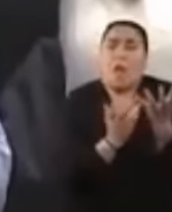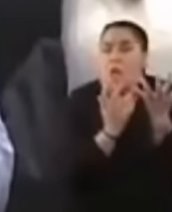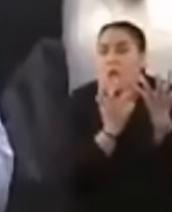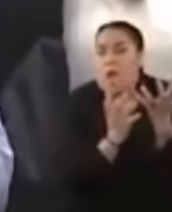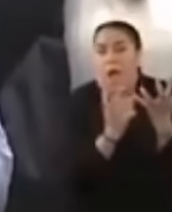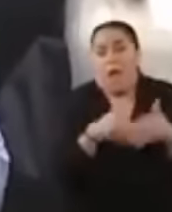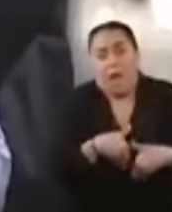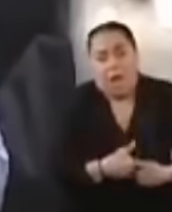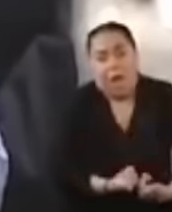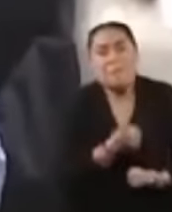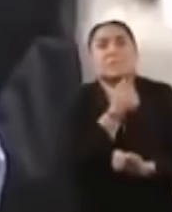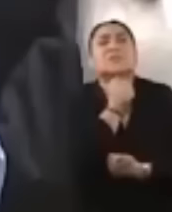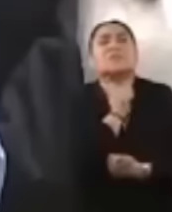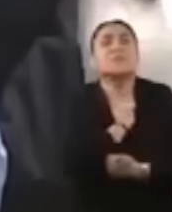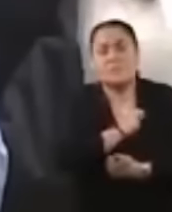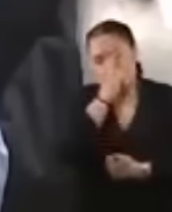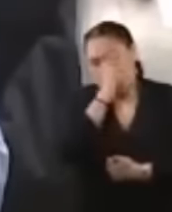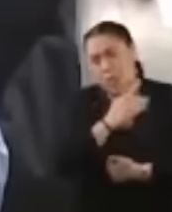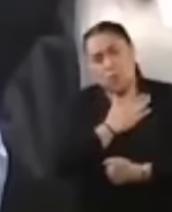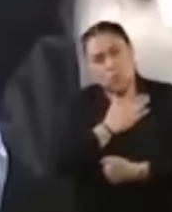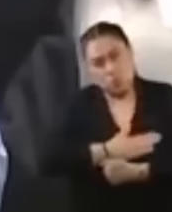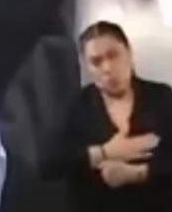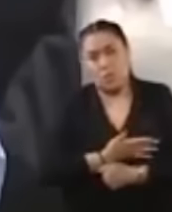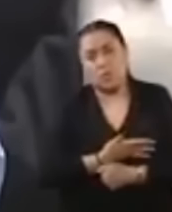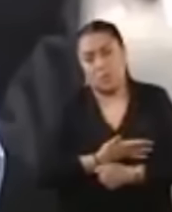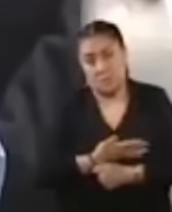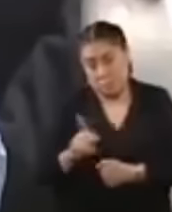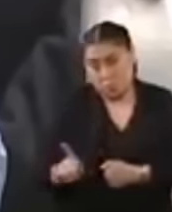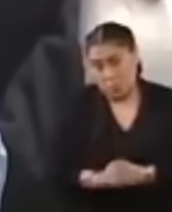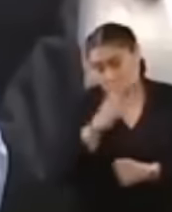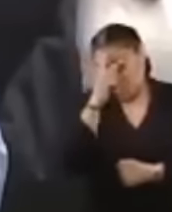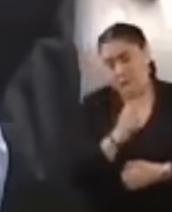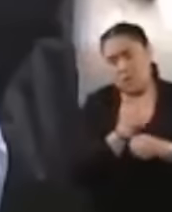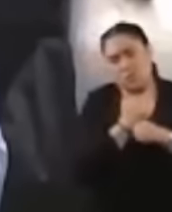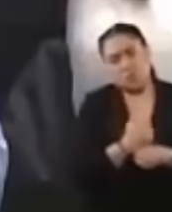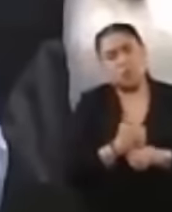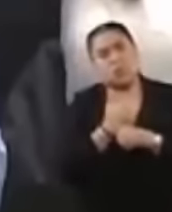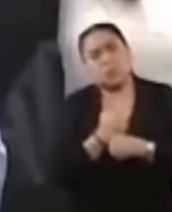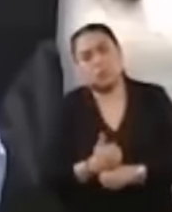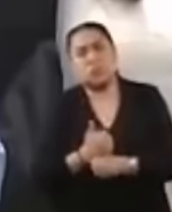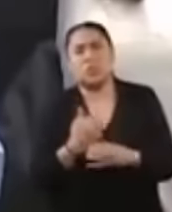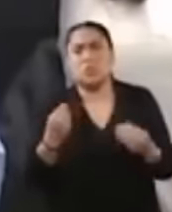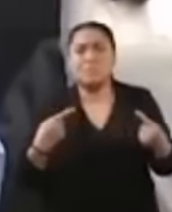justicia, un México de gente agraviada por las distorsiones que imponen la